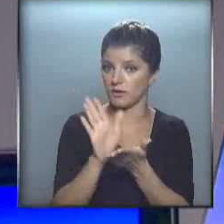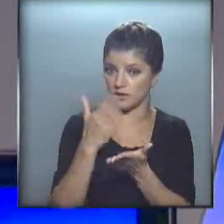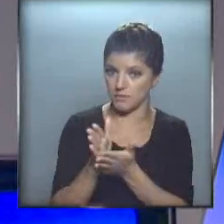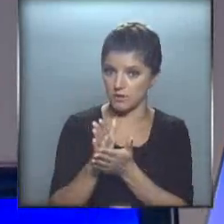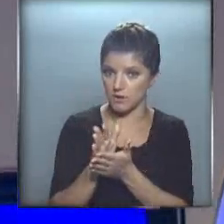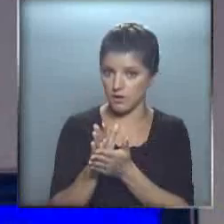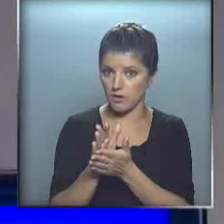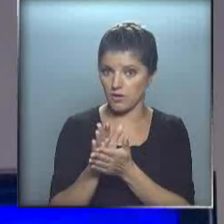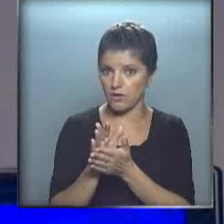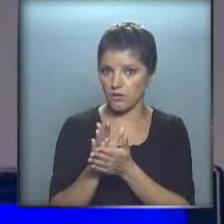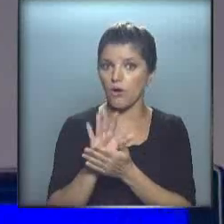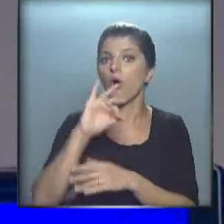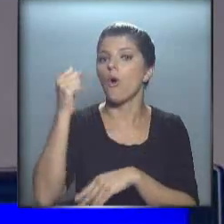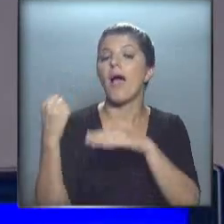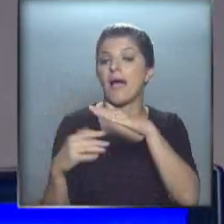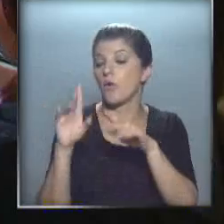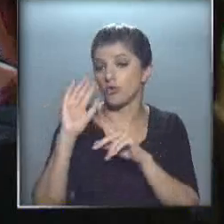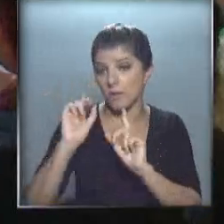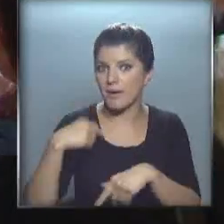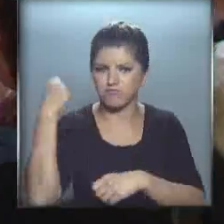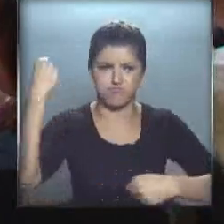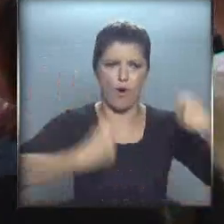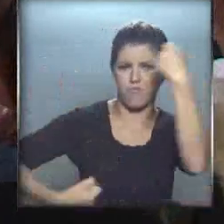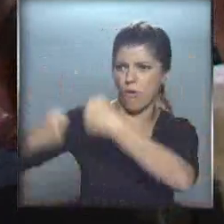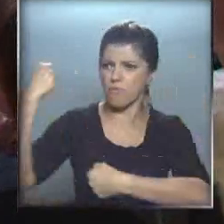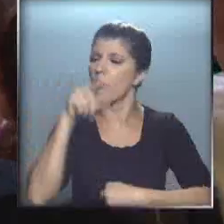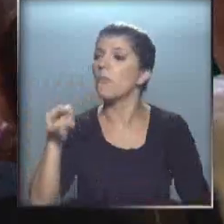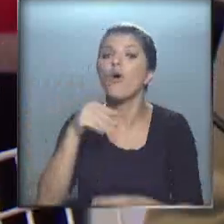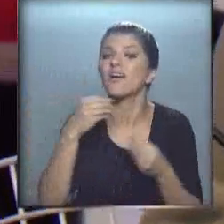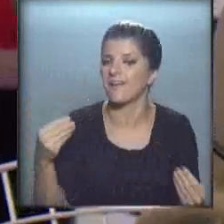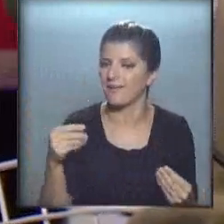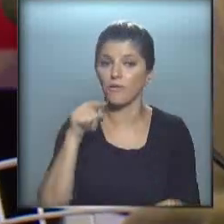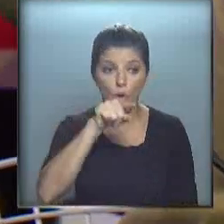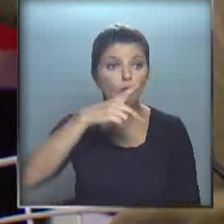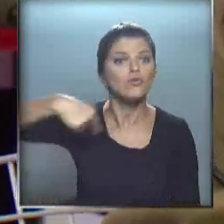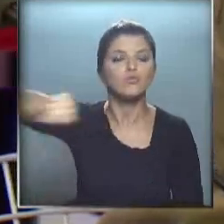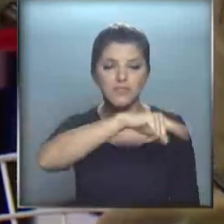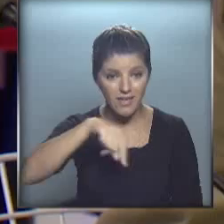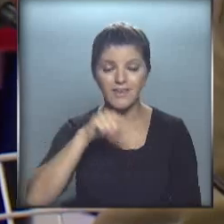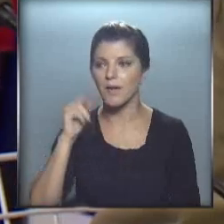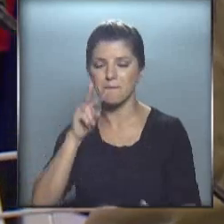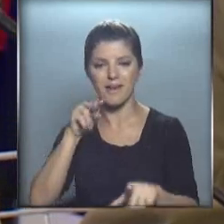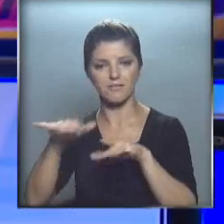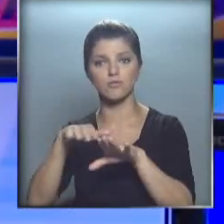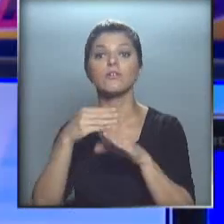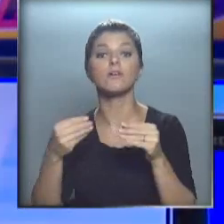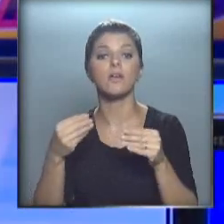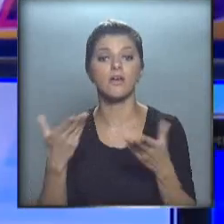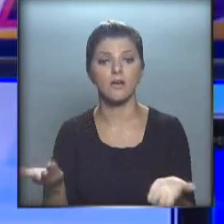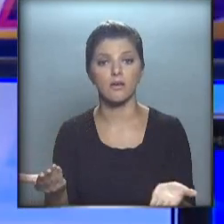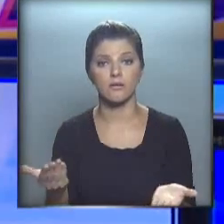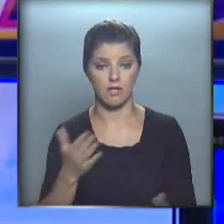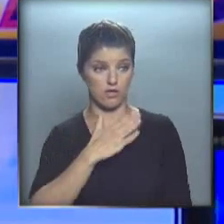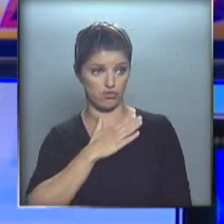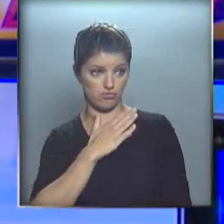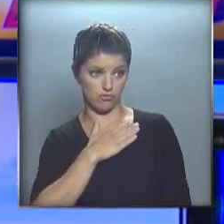hasta el límite de ir a las trompadas, ¿vos qué haces en ese caso? ¿Vos o ustedes, digo, si ven esa situación, claro, qué es lo que hacen? ¿Qué es lo que hacen? Y porque yo más que